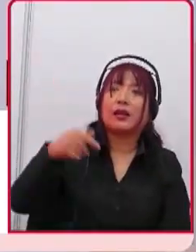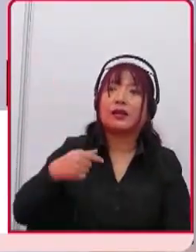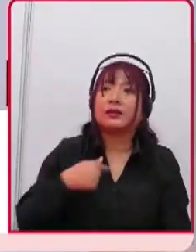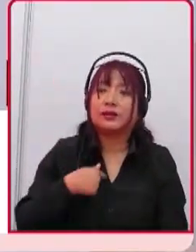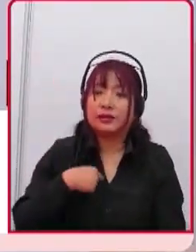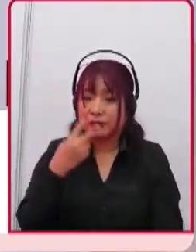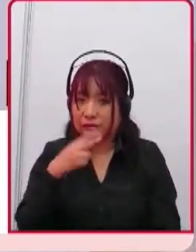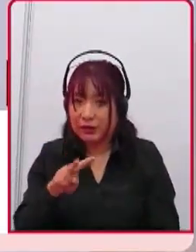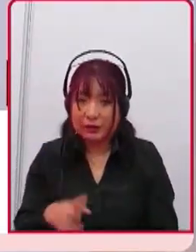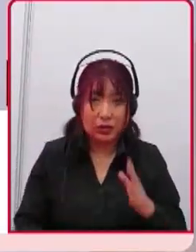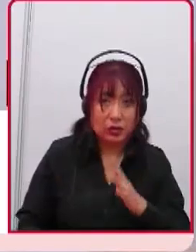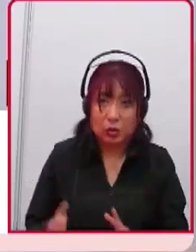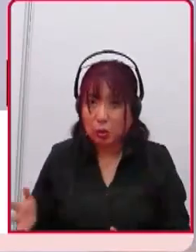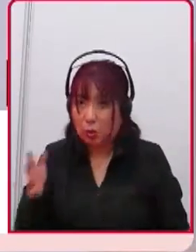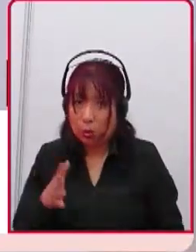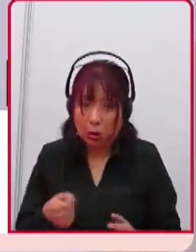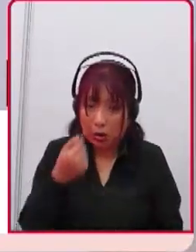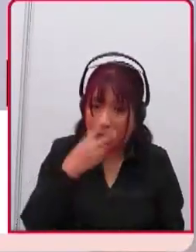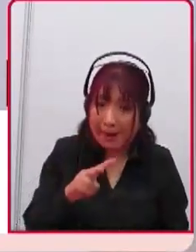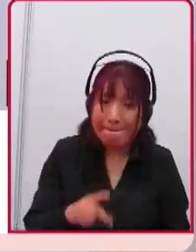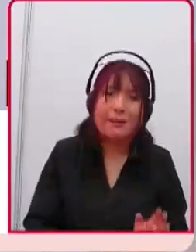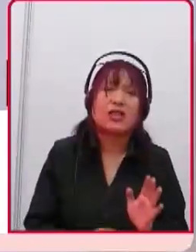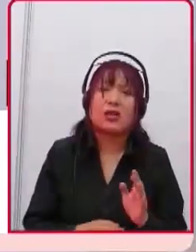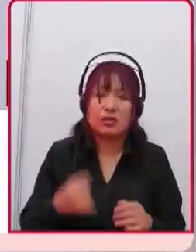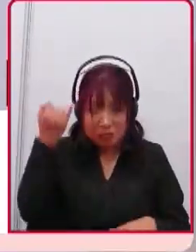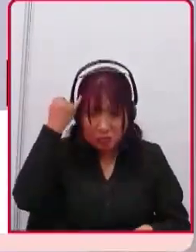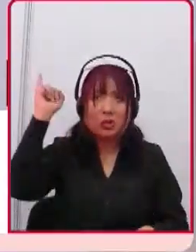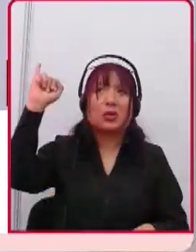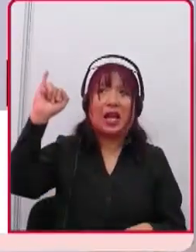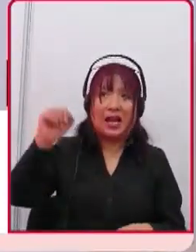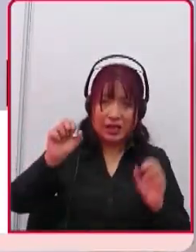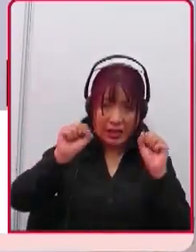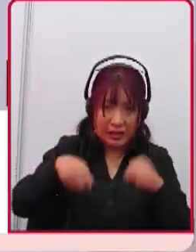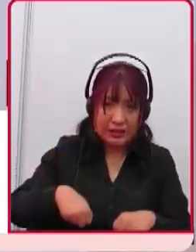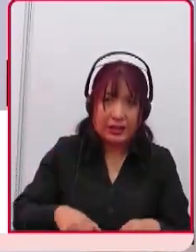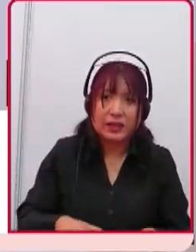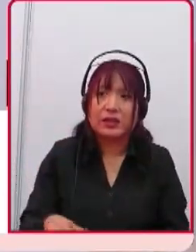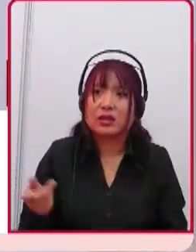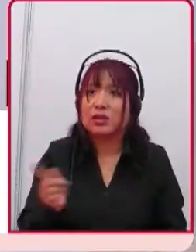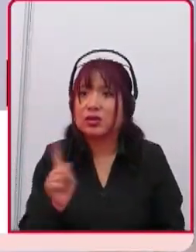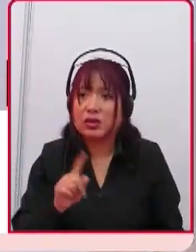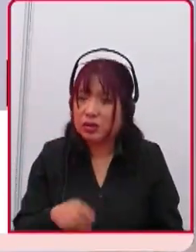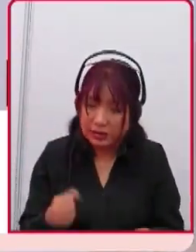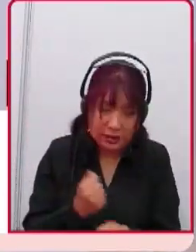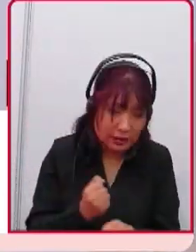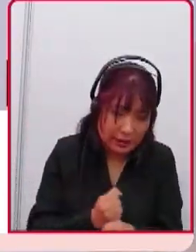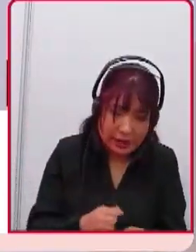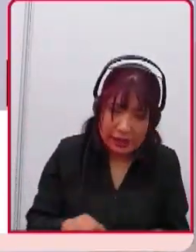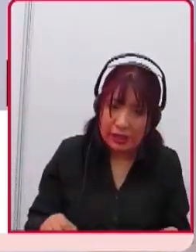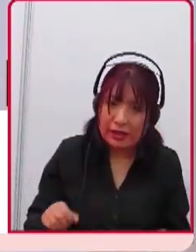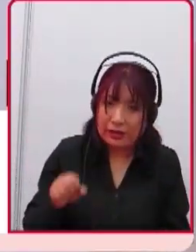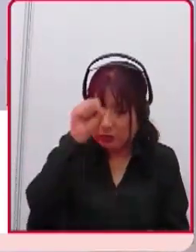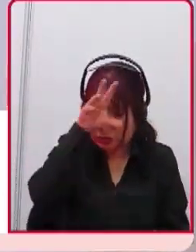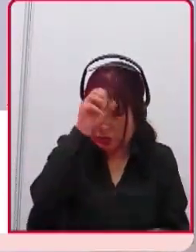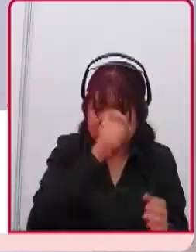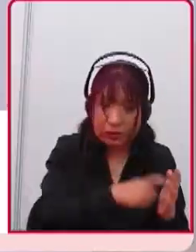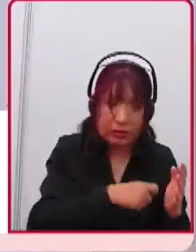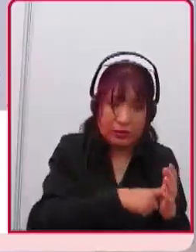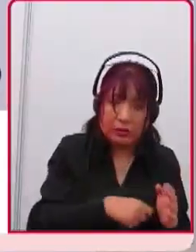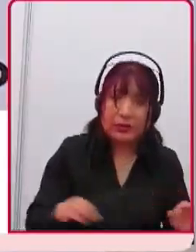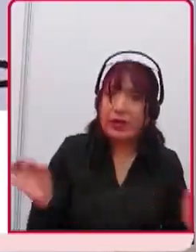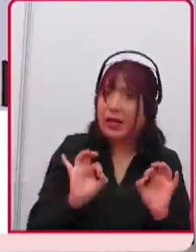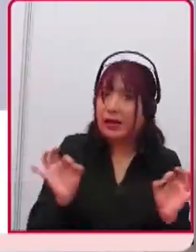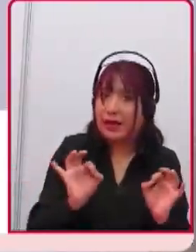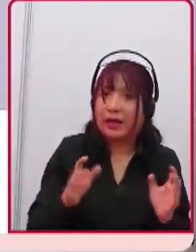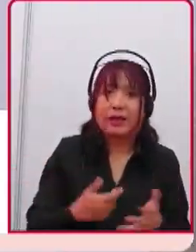robot es una propuesta, pero todavía no se está ejecutando en alguna mina subterránea. No, todavía